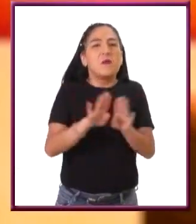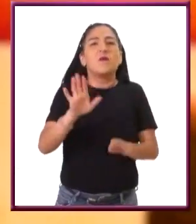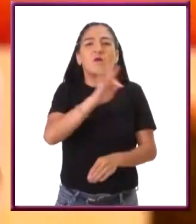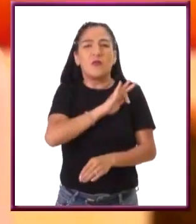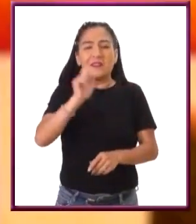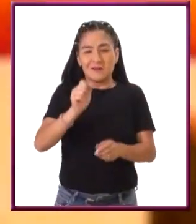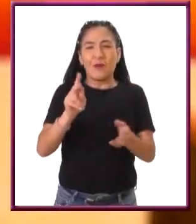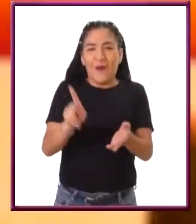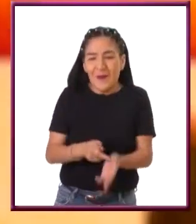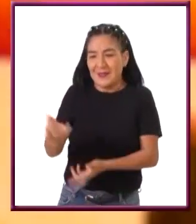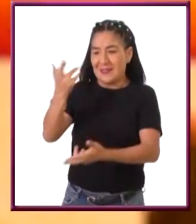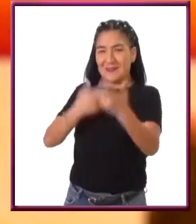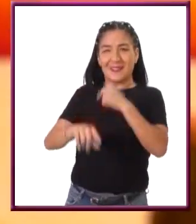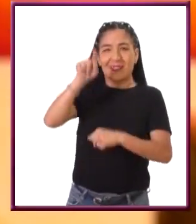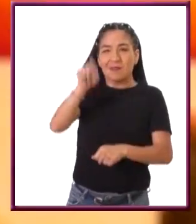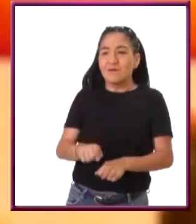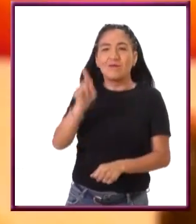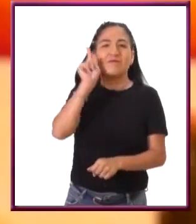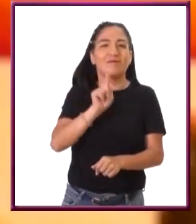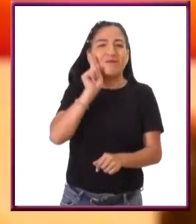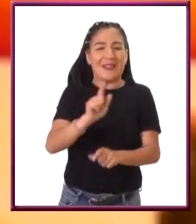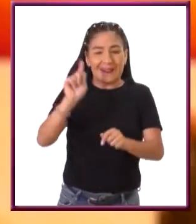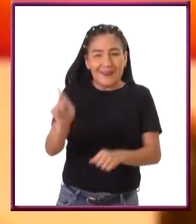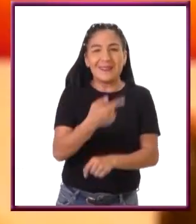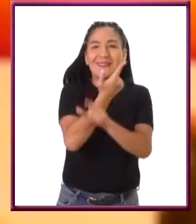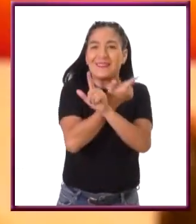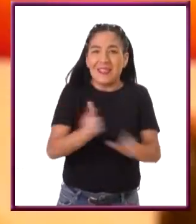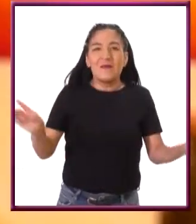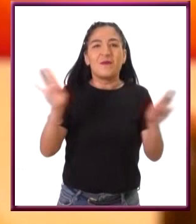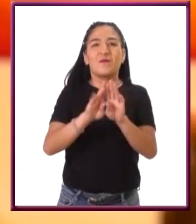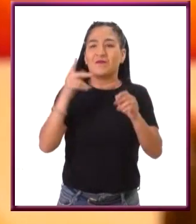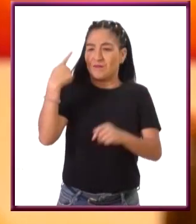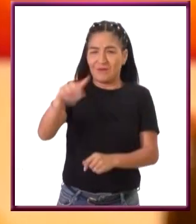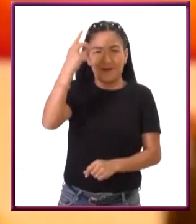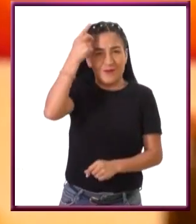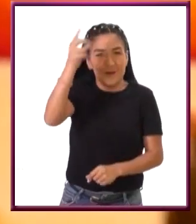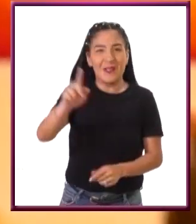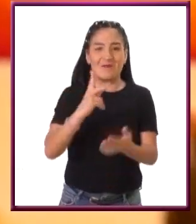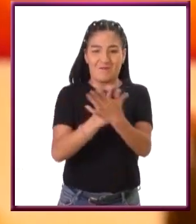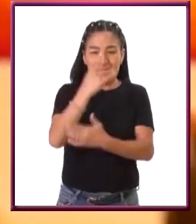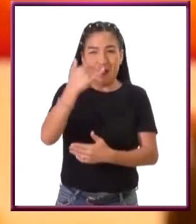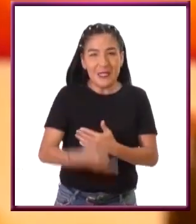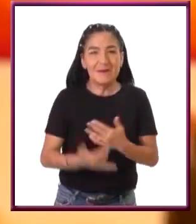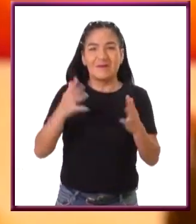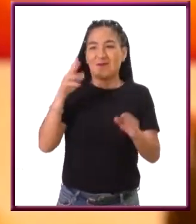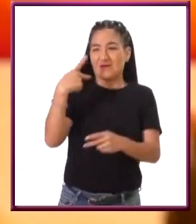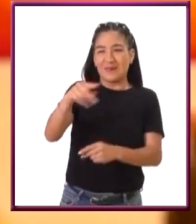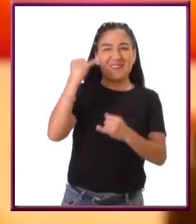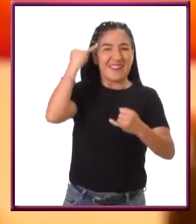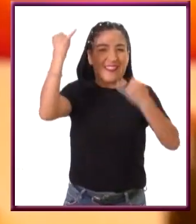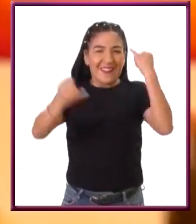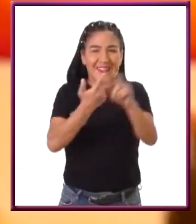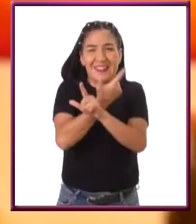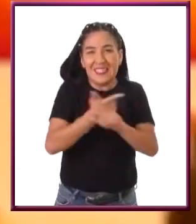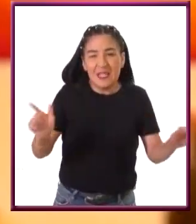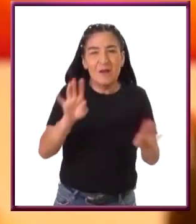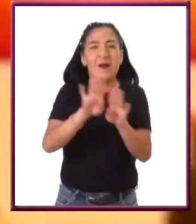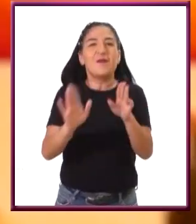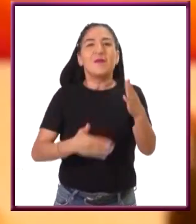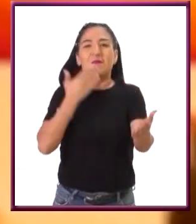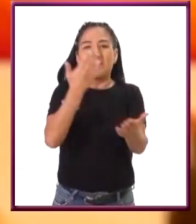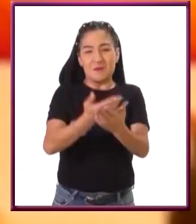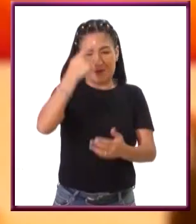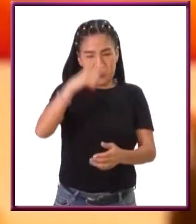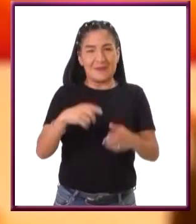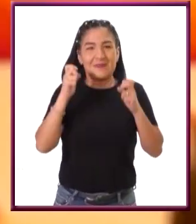podemos resignificar a la mujer como una persona libre y dueña de sus diseños, proyectos, de sus ideas y